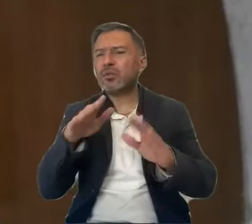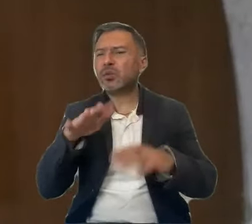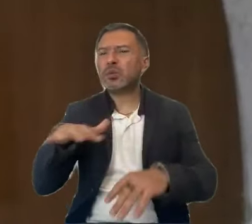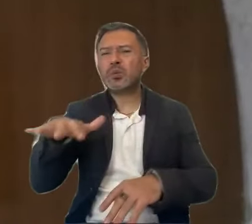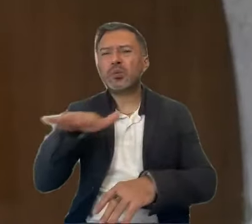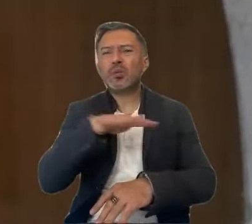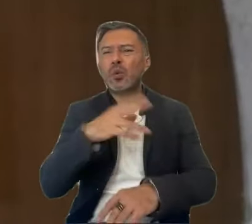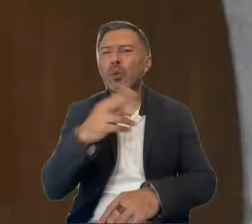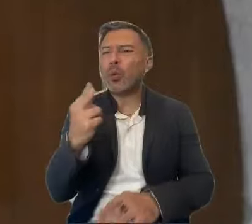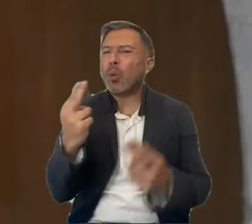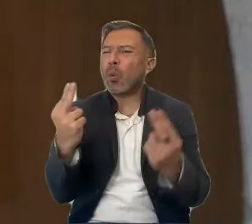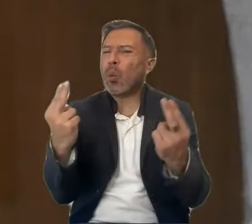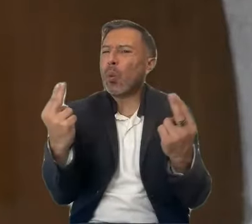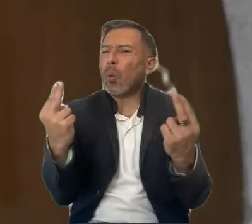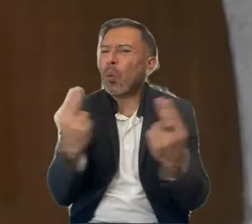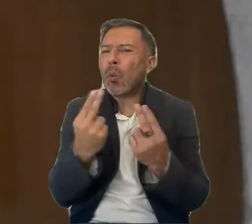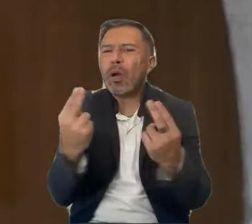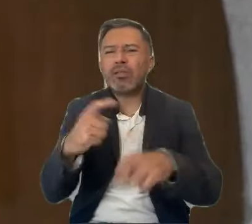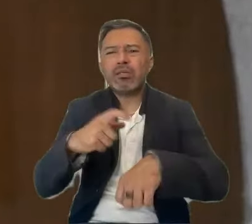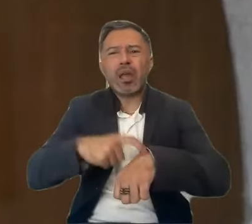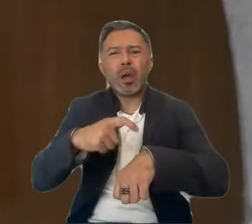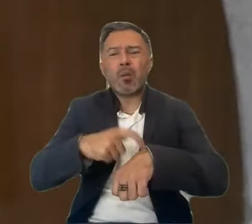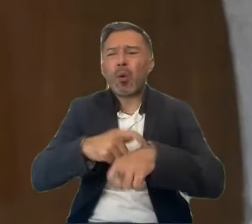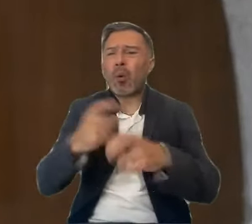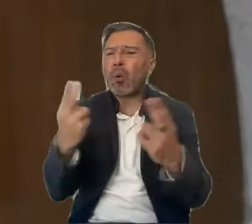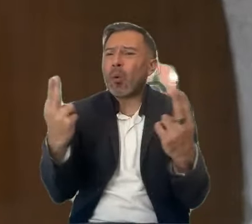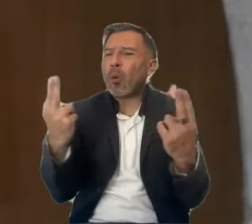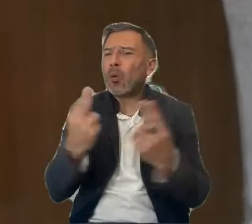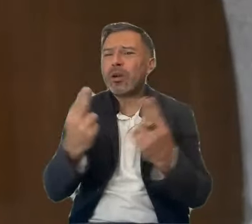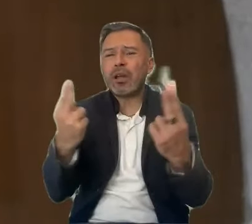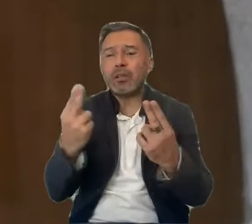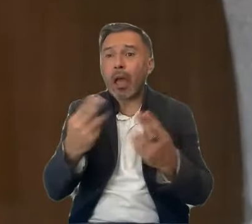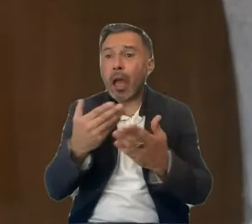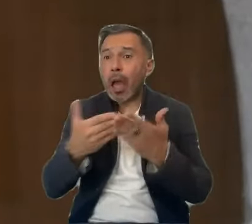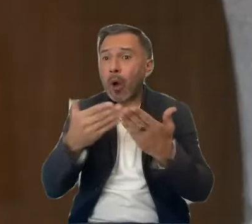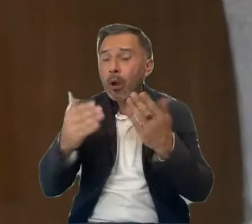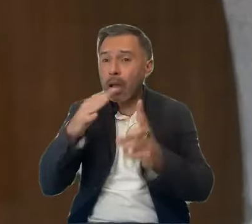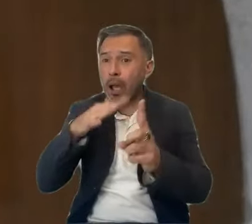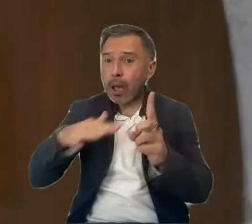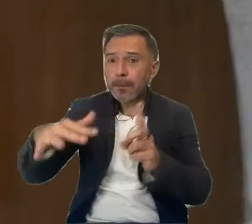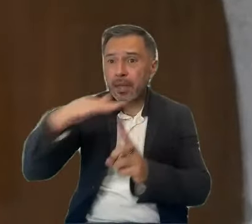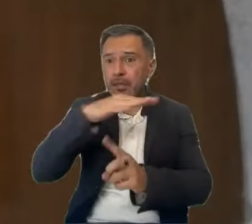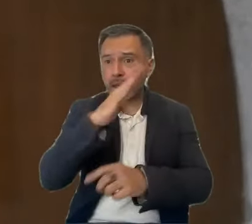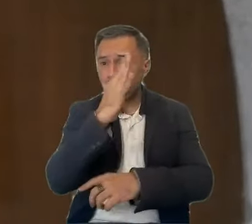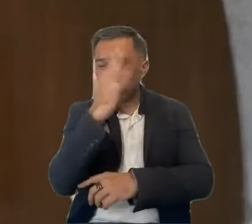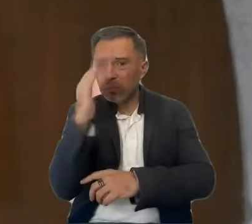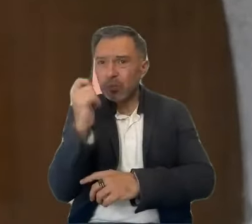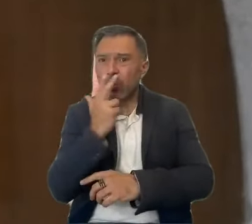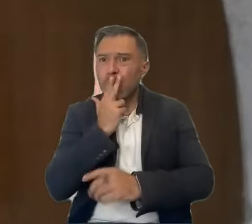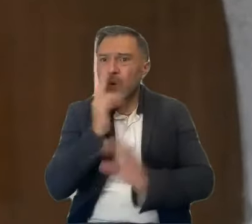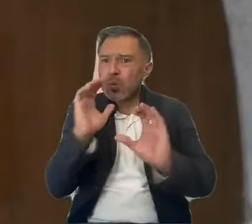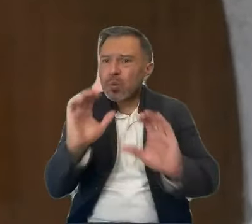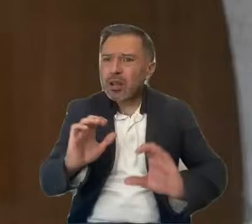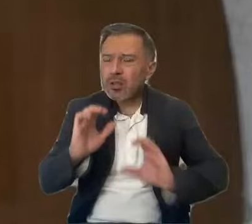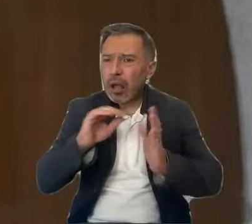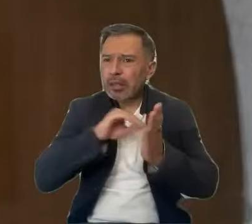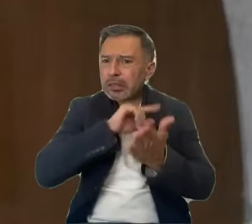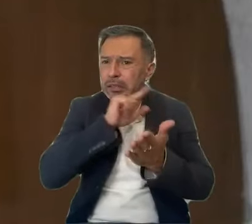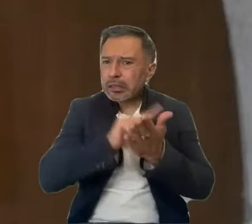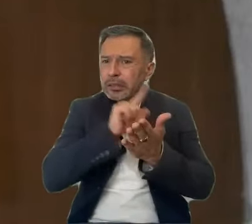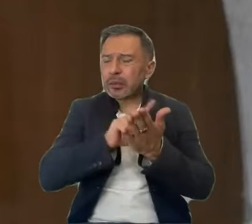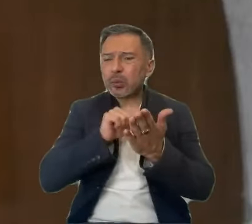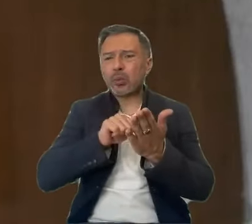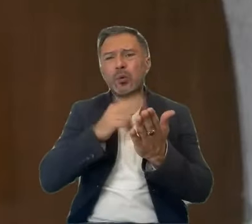medio ambiente en estos tiempos es urgente y es de vital importancia. Y esta ley de responsabilidad